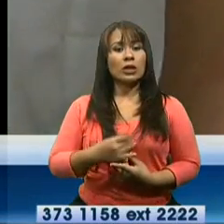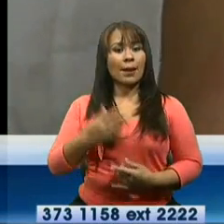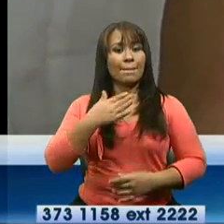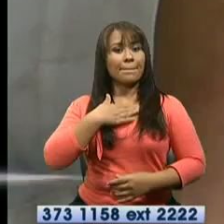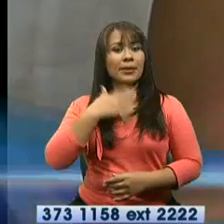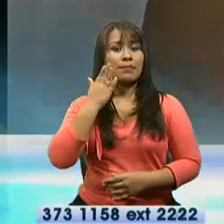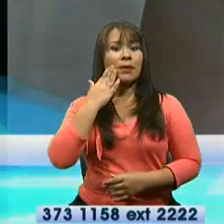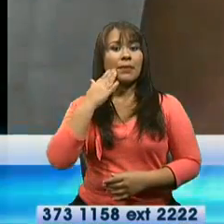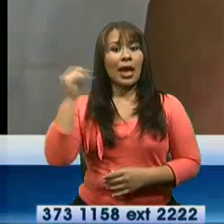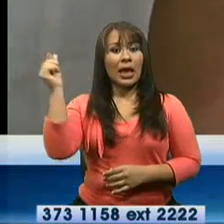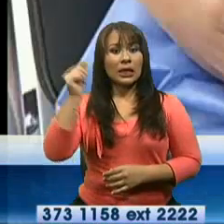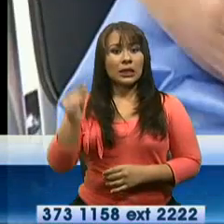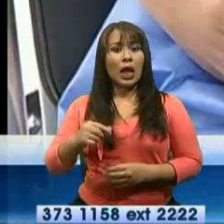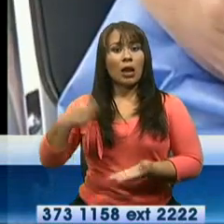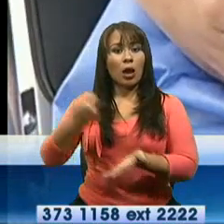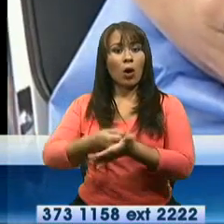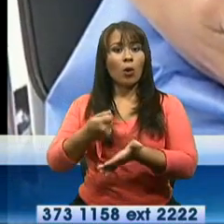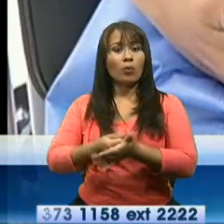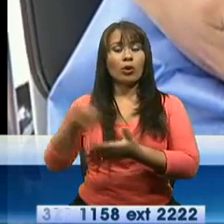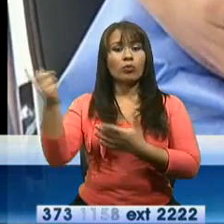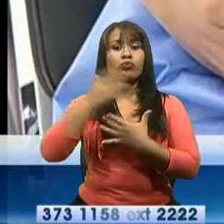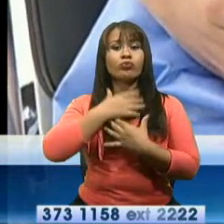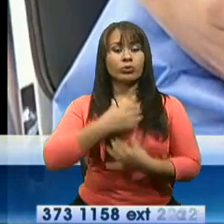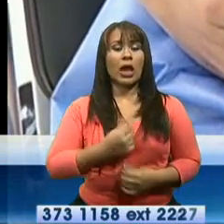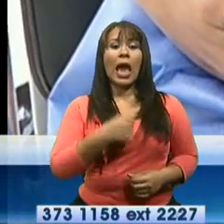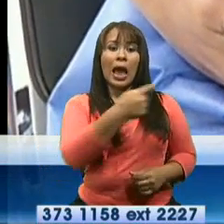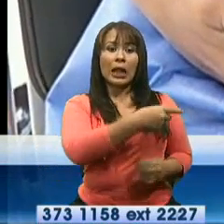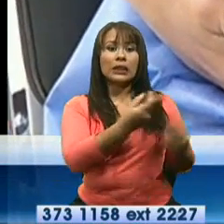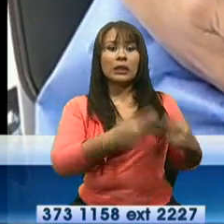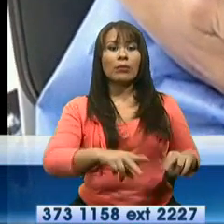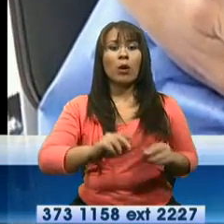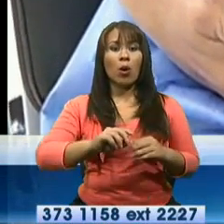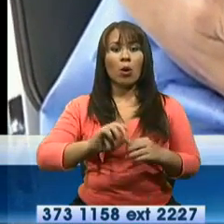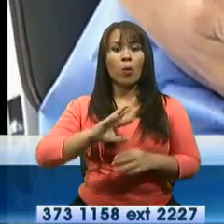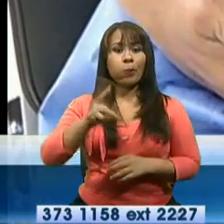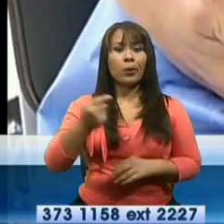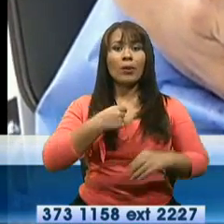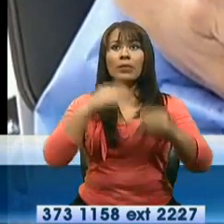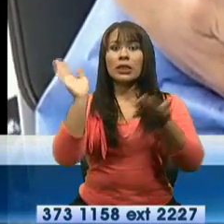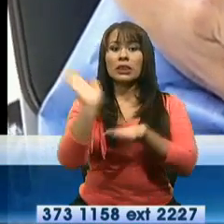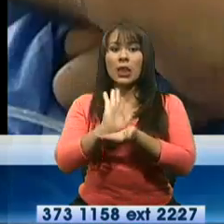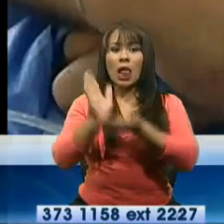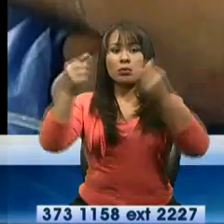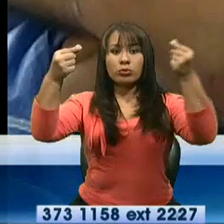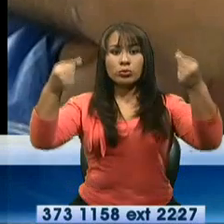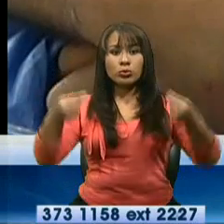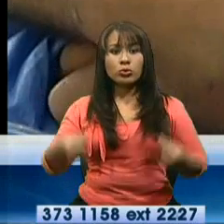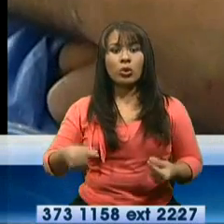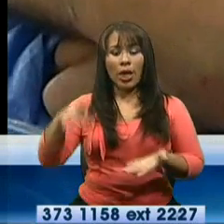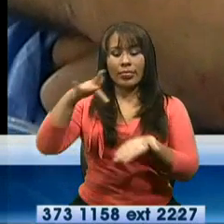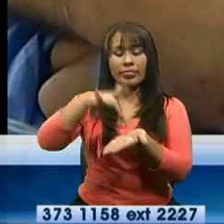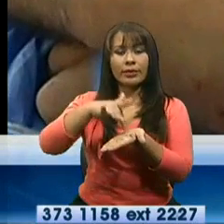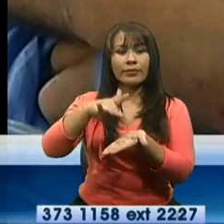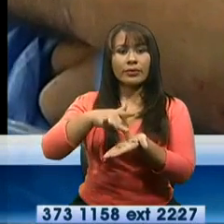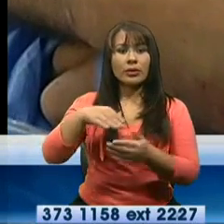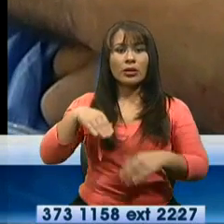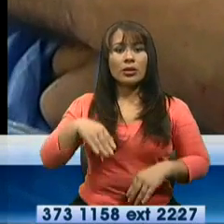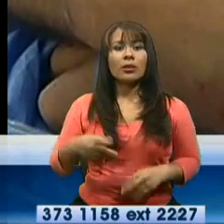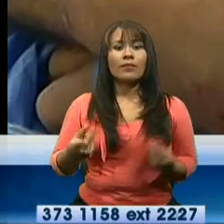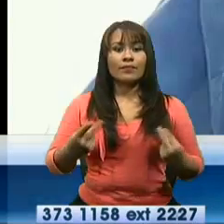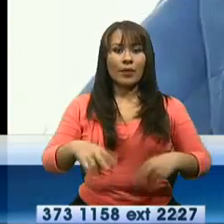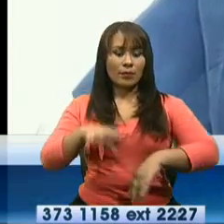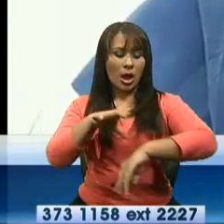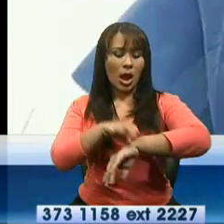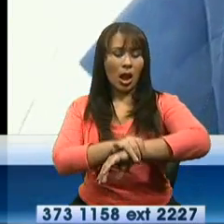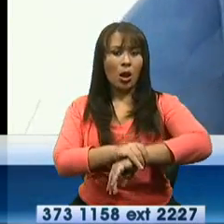años, se perdió y nada. Se me llevó un LCD, un equipo de sonido, el DVD, un reloj